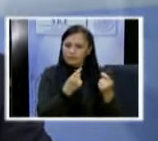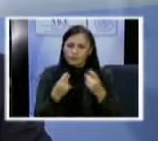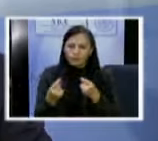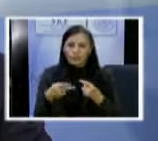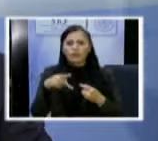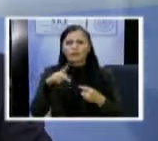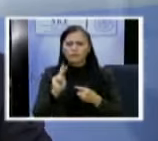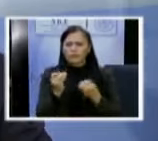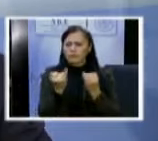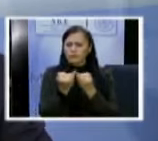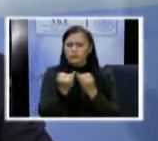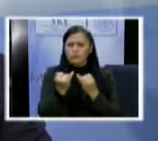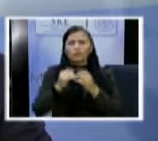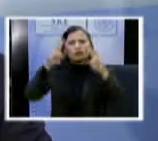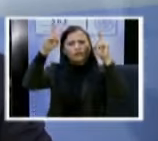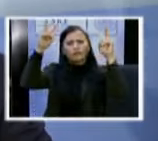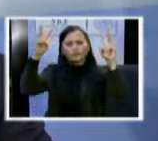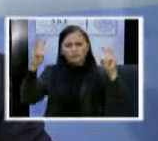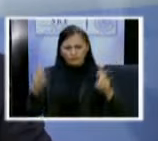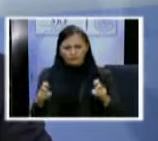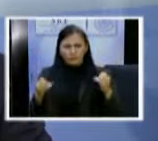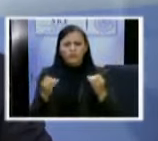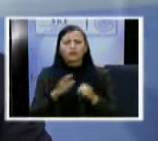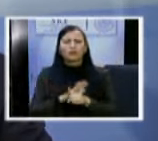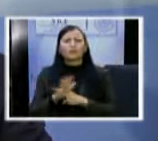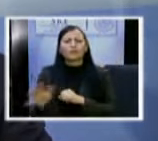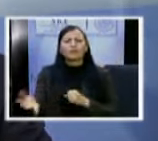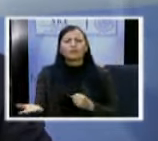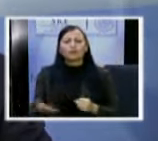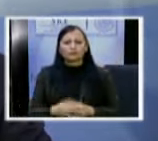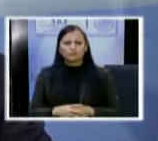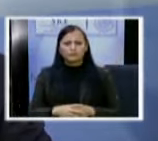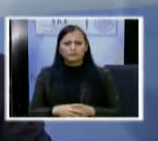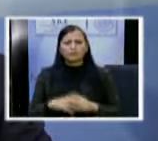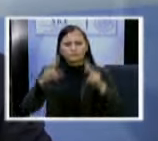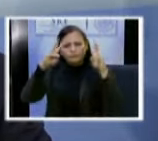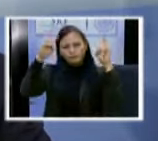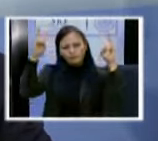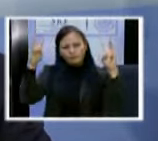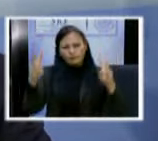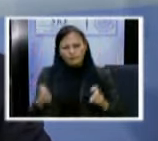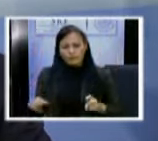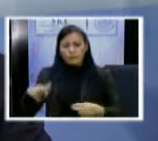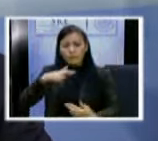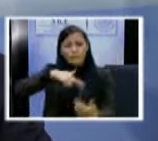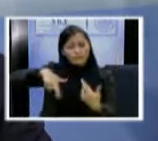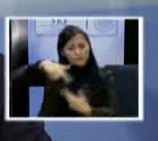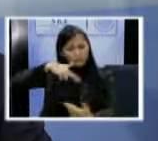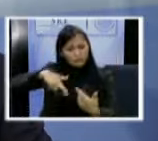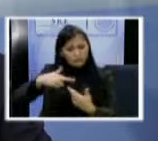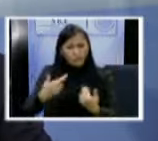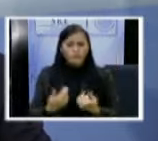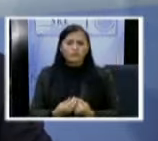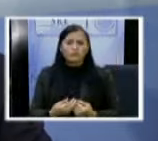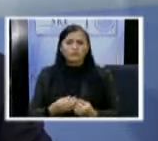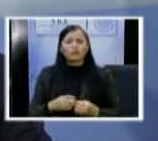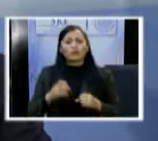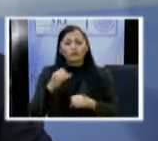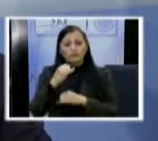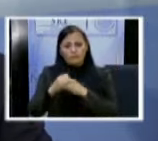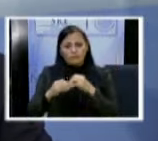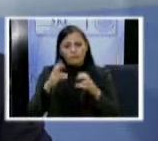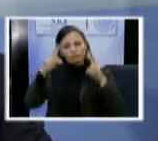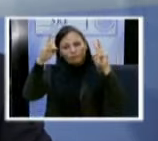gran tema va a ser crecientemente los temas regionales y los temas